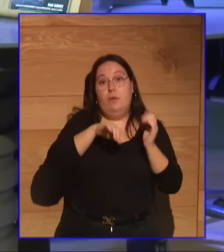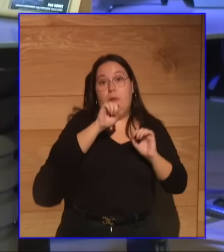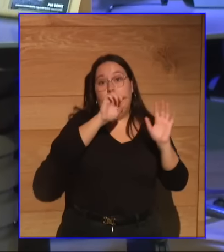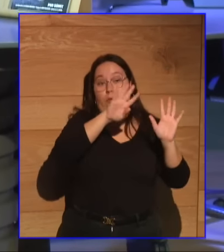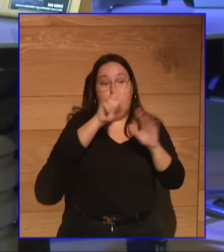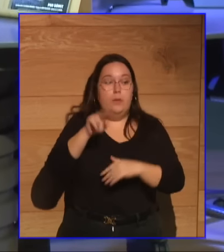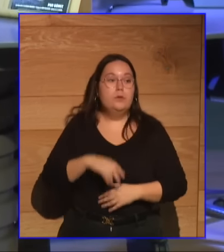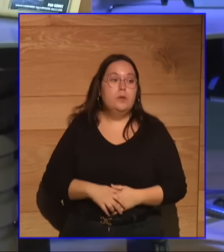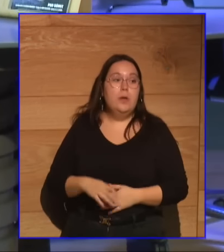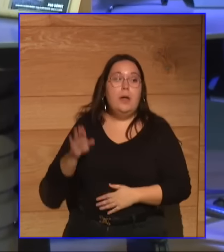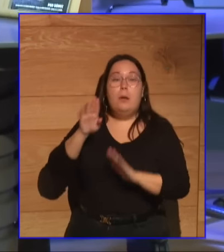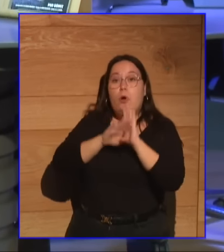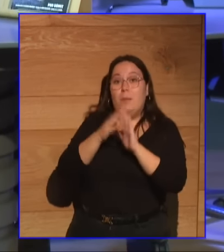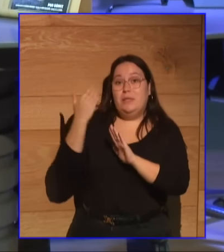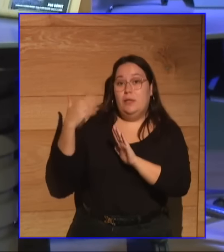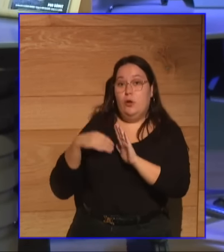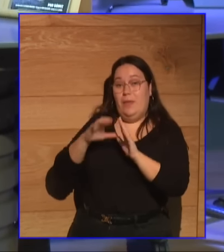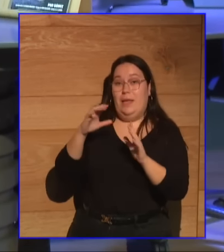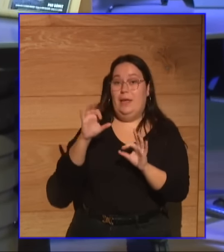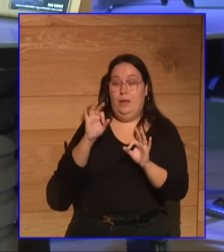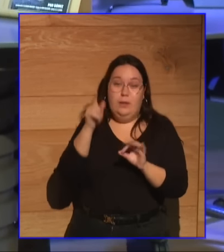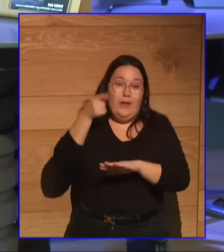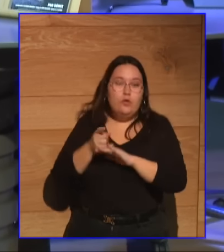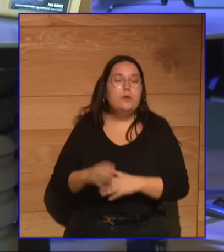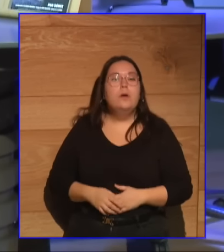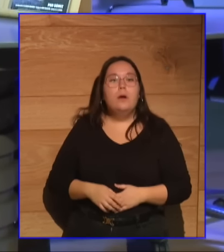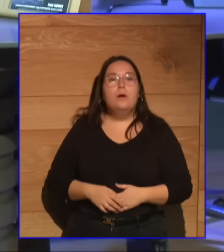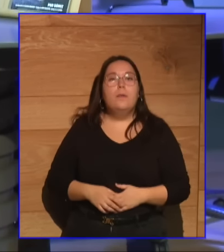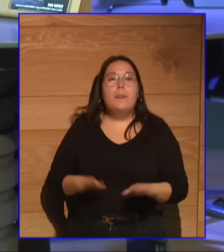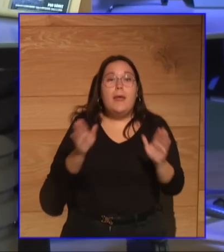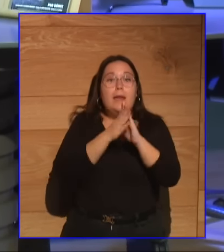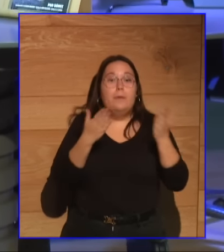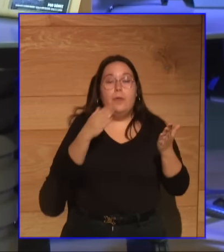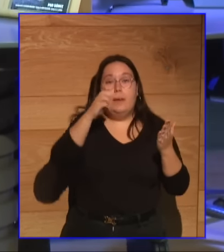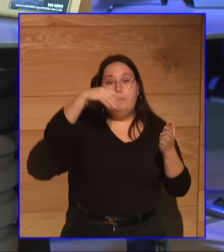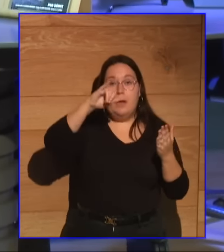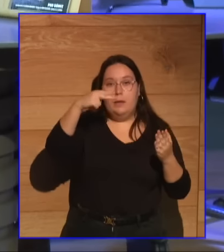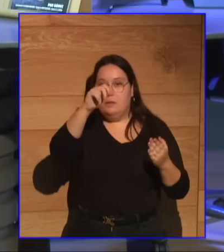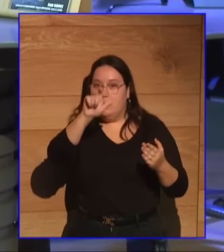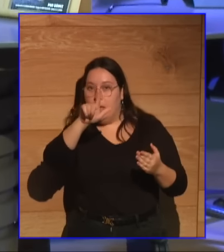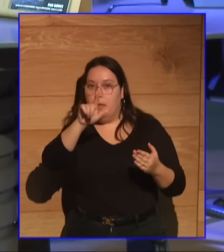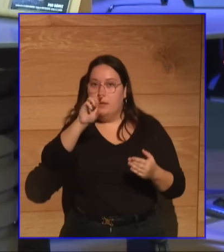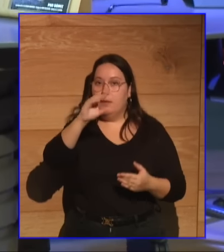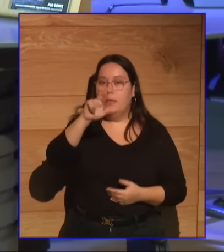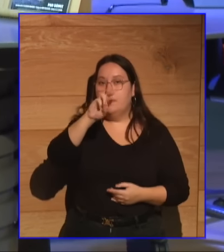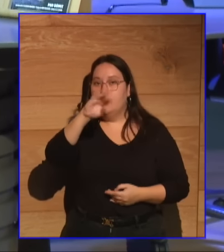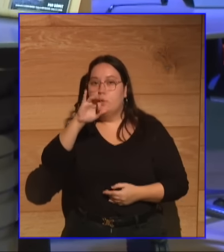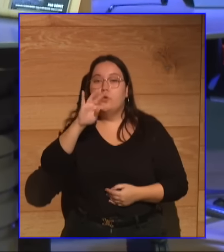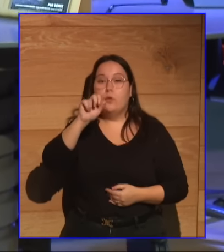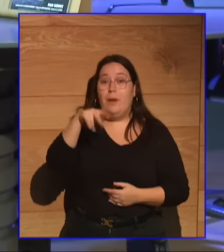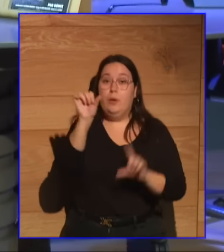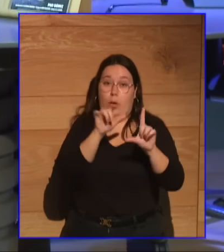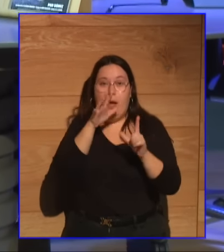anteriores episodios de Todopoderosos Spielberg, acabamos hablando del libro de Michael Crichton, de la película de la que vamos a hablar ahora, y